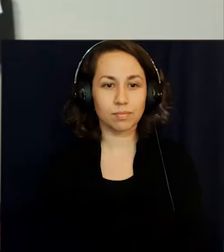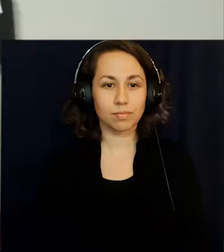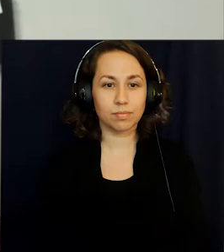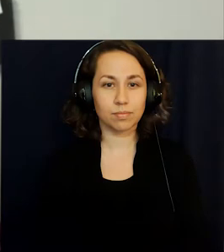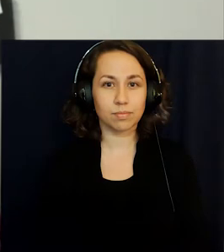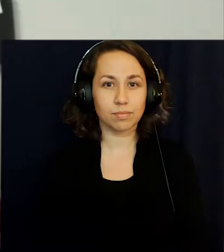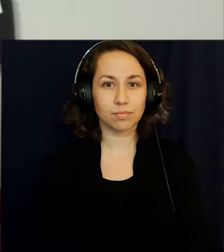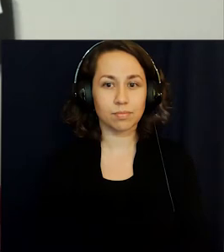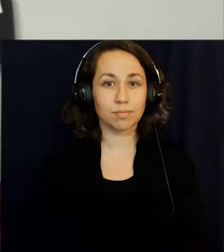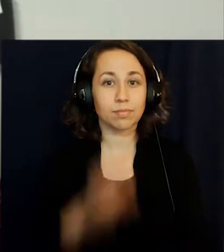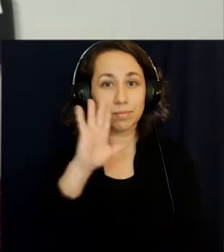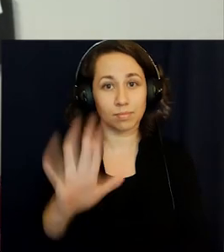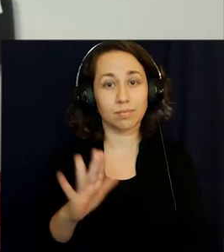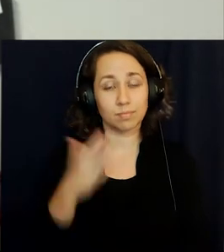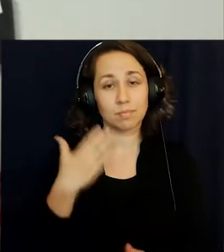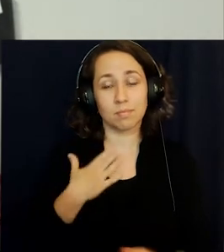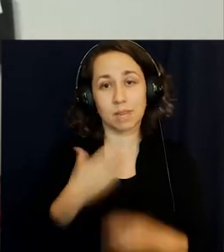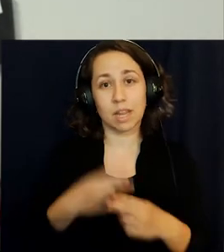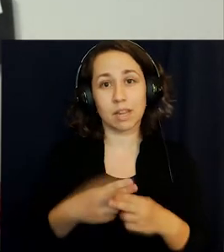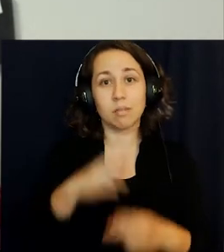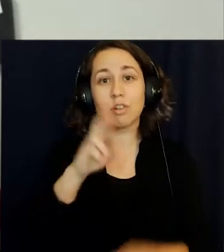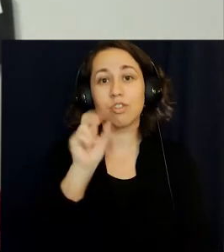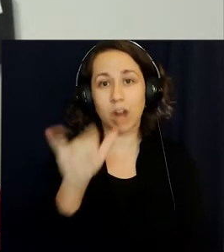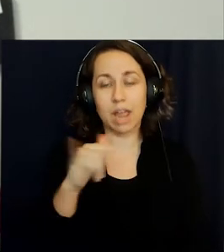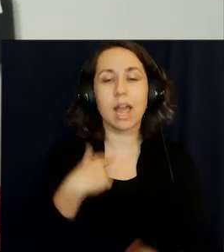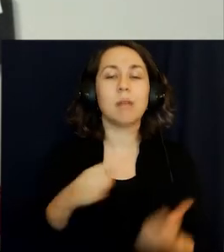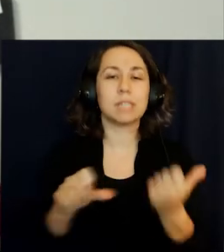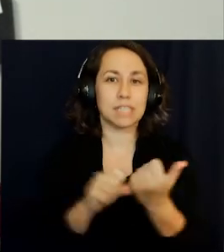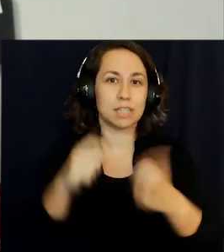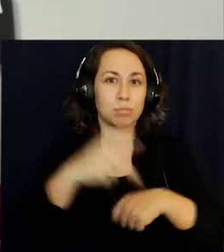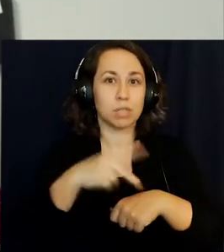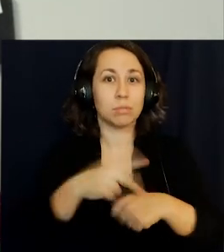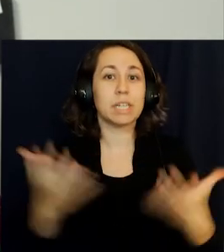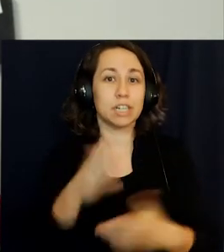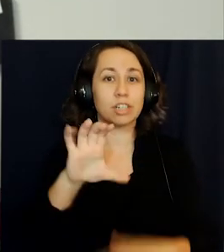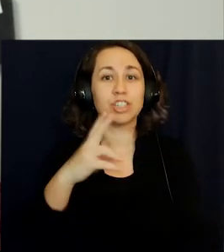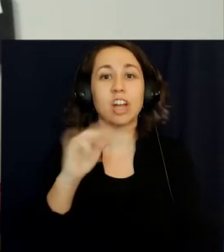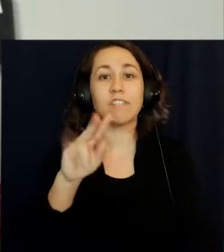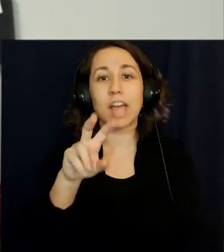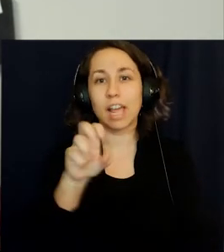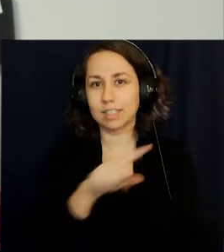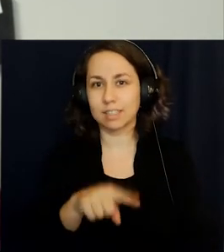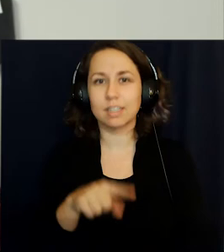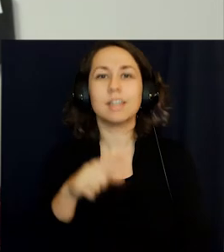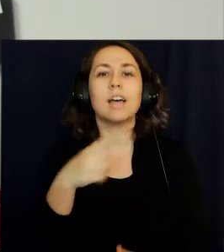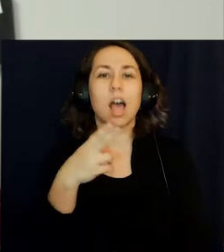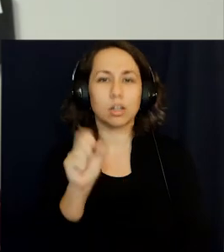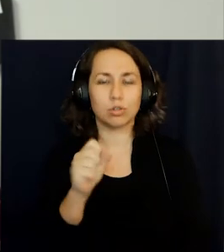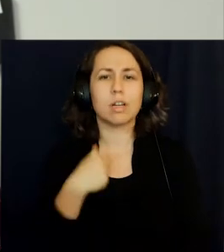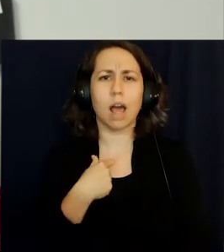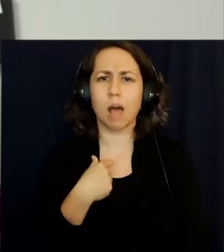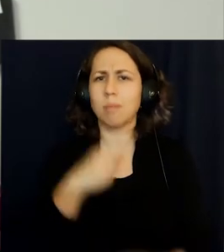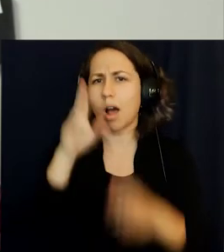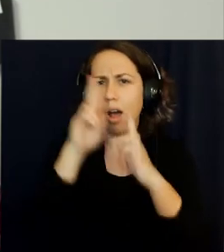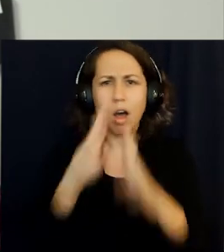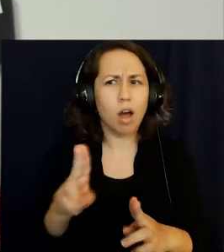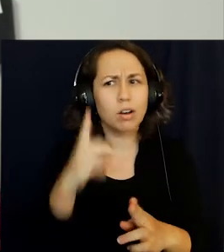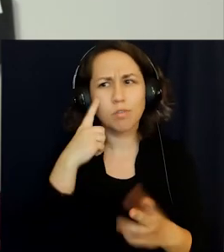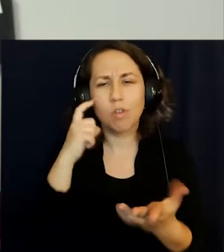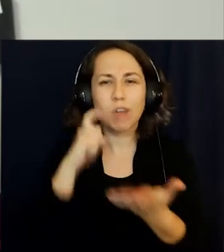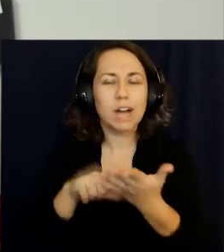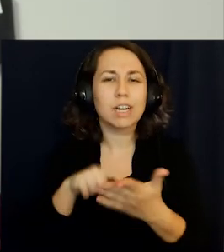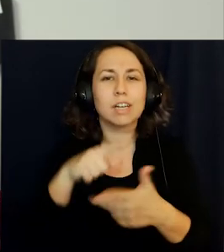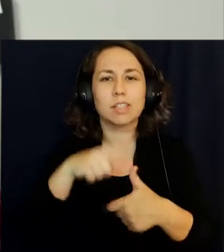Hola, soy Ray Donahue, subdirector de la preparatoria César Chávez, y es un honor y privilegio para mí reconocer a Priscila Alcántar del